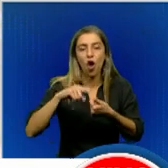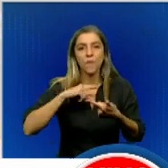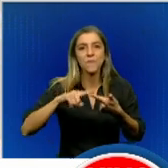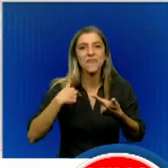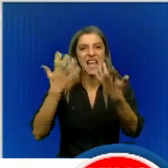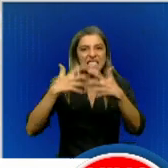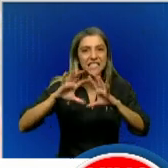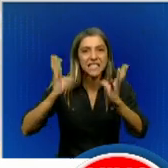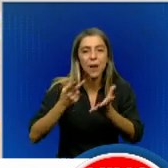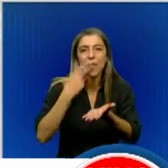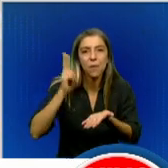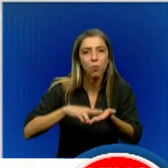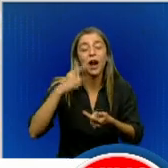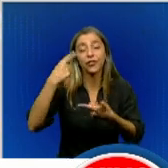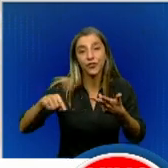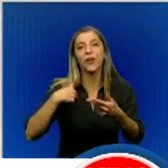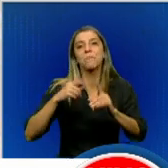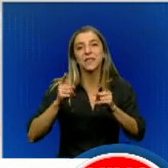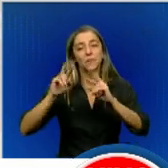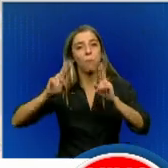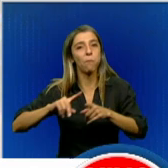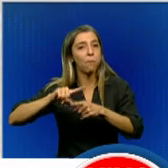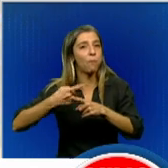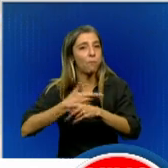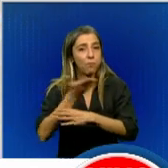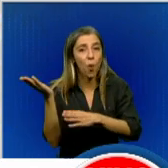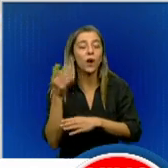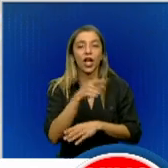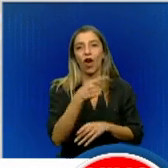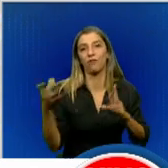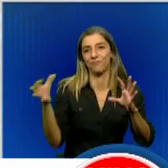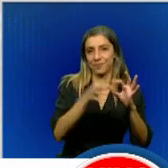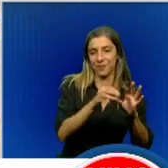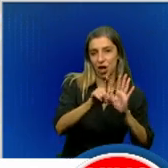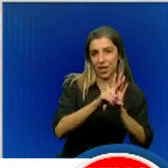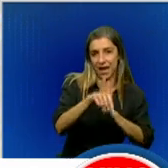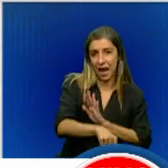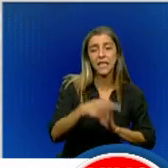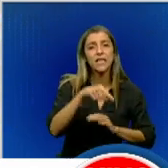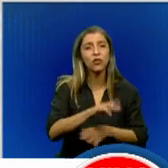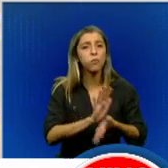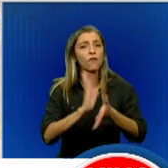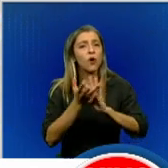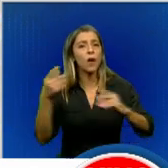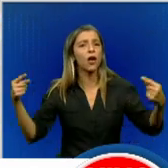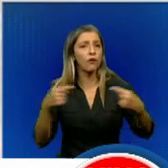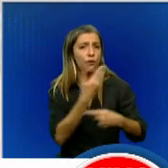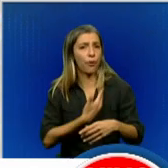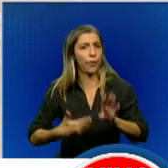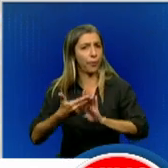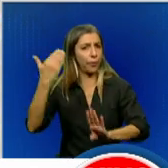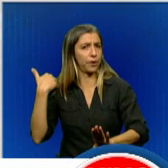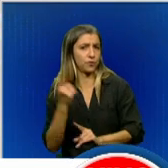las políticas públicas que el estado debe llevar adelante y esto no es ir en contra del gobierno anterior sino que es poner en valor nuestro